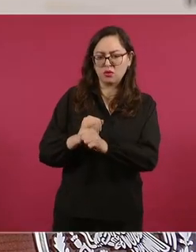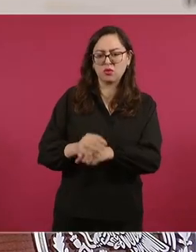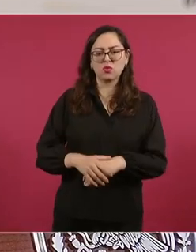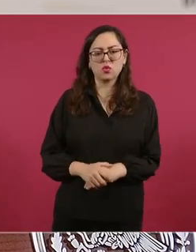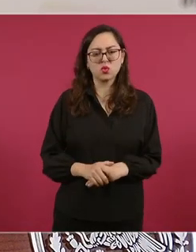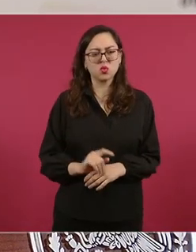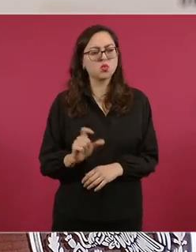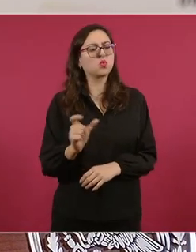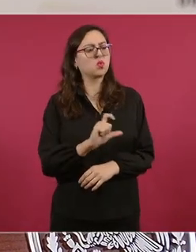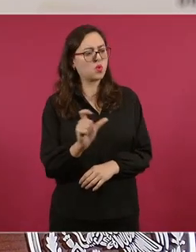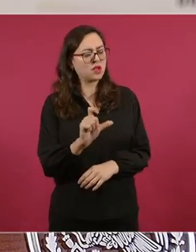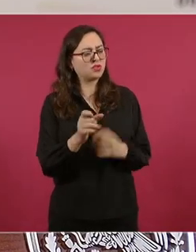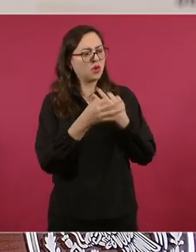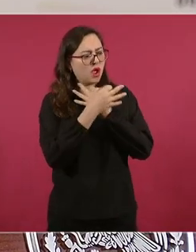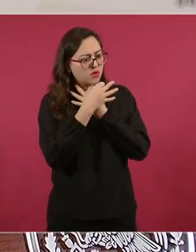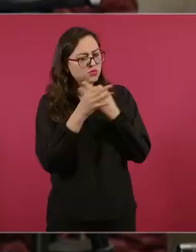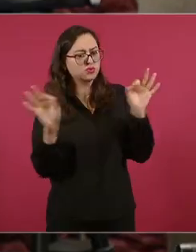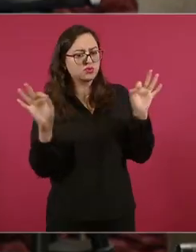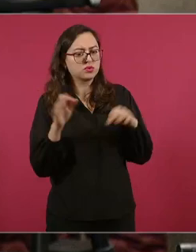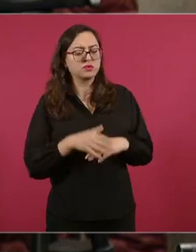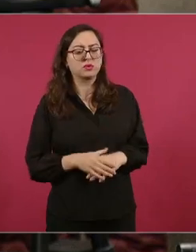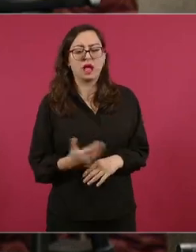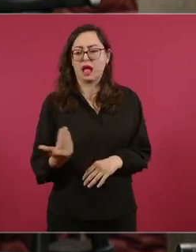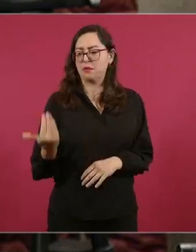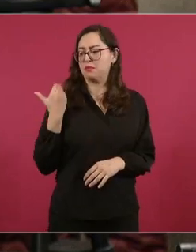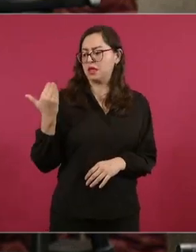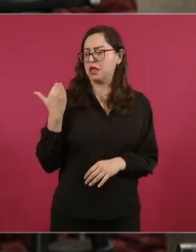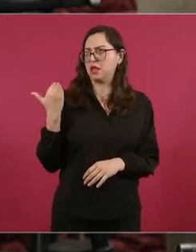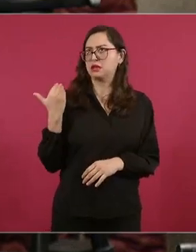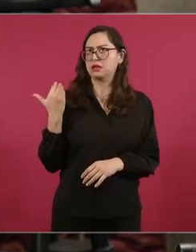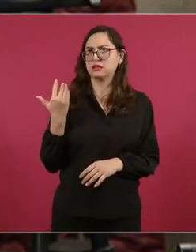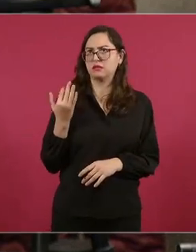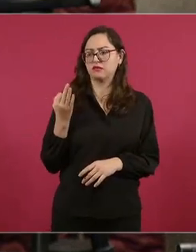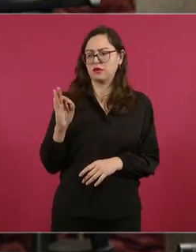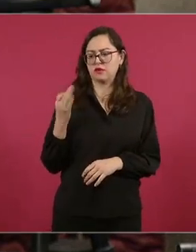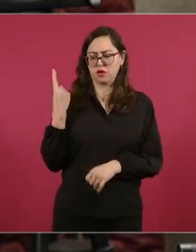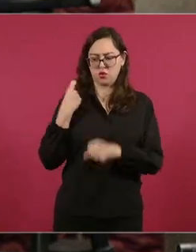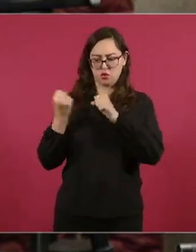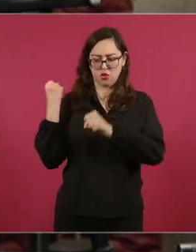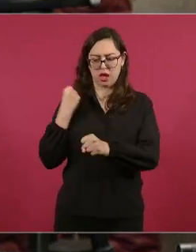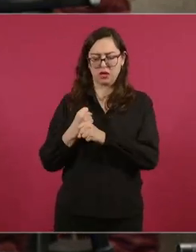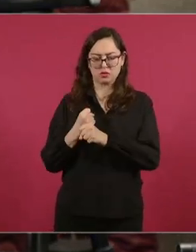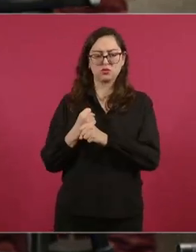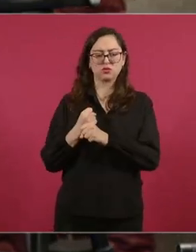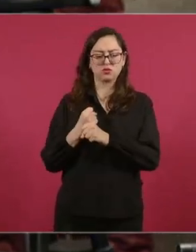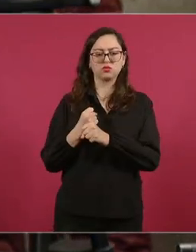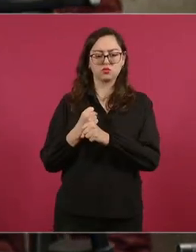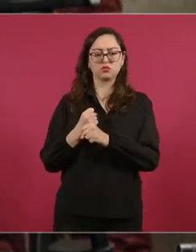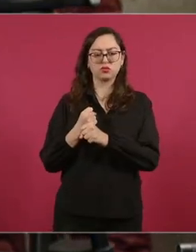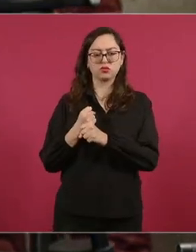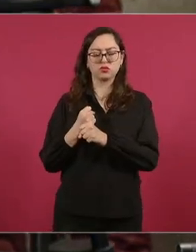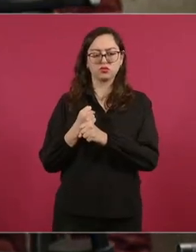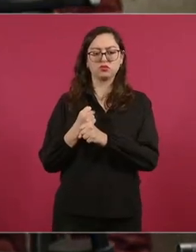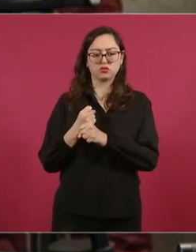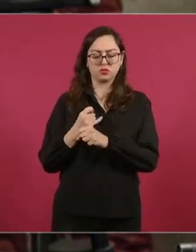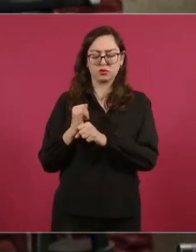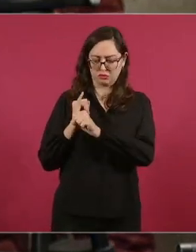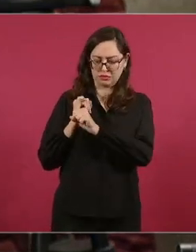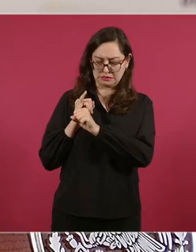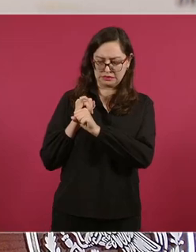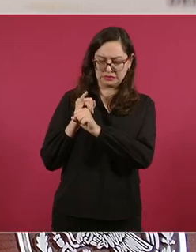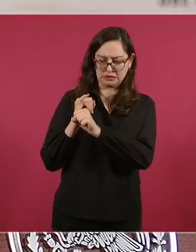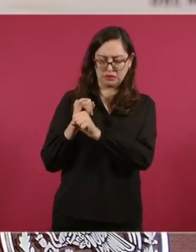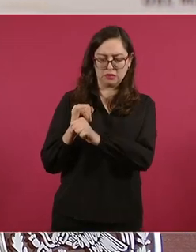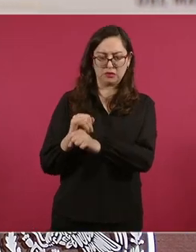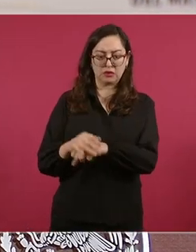¿Pero de cuándo lo dijo el Proceso? En el más reciente fue al menos en febrero del año pasado, En la última documentación, sí, que se tuvo, que, de esa